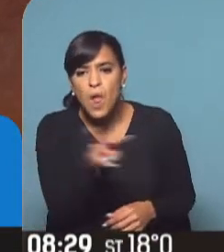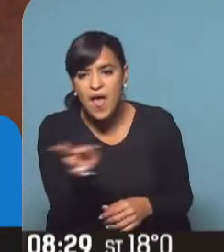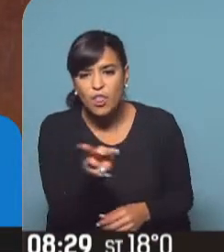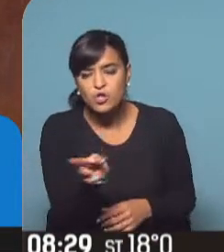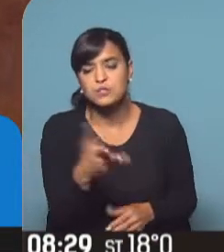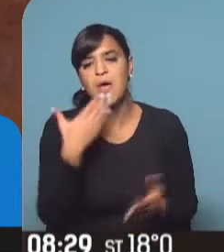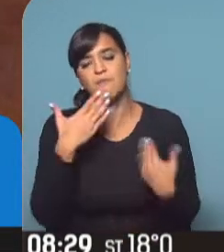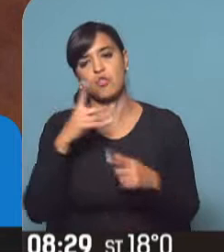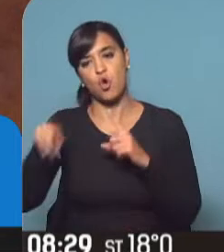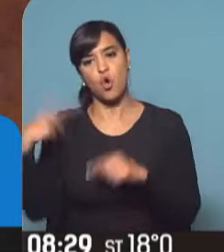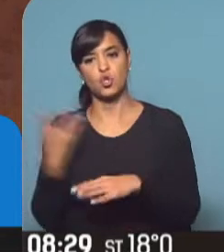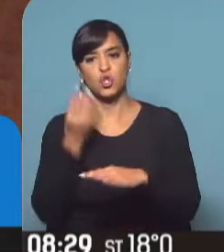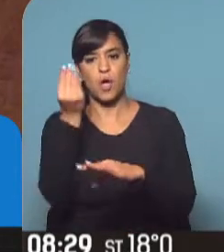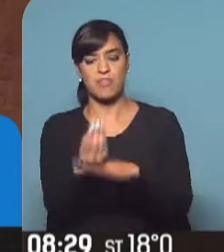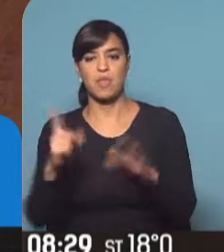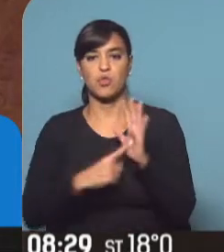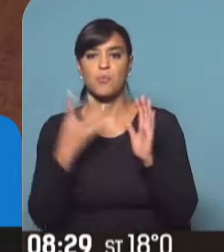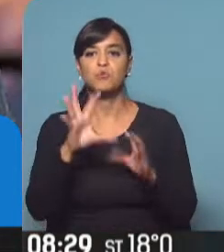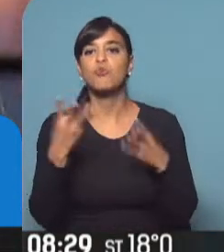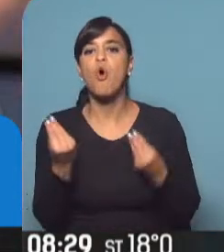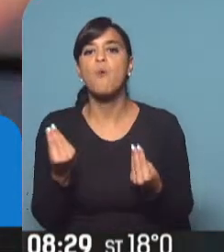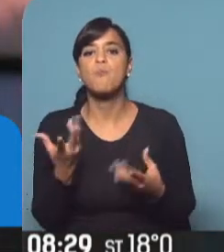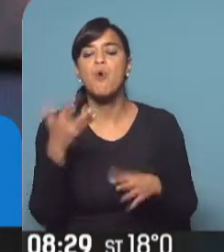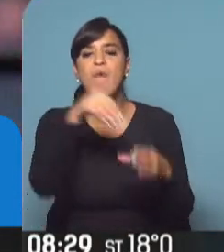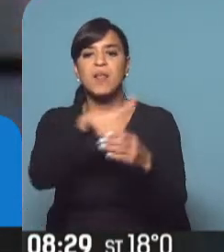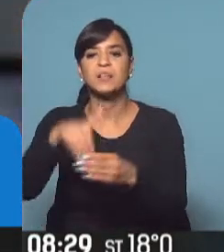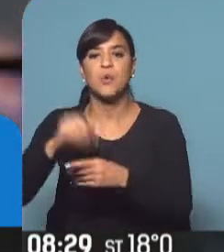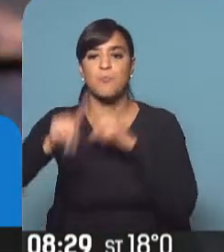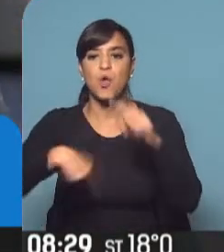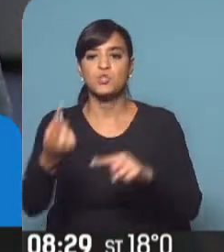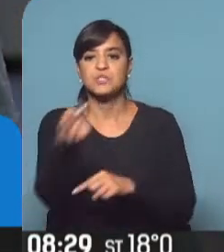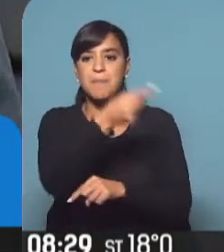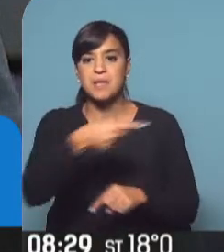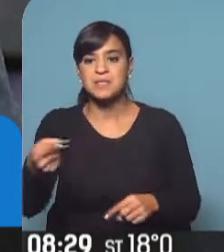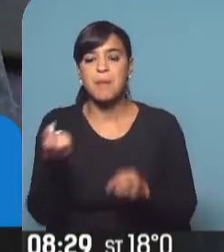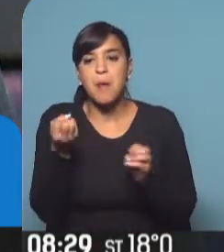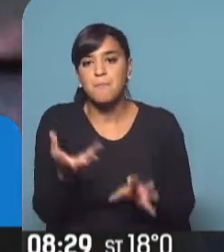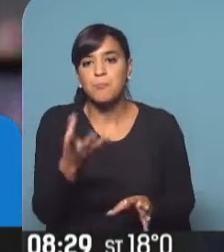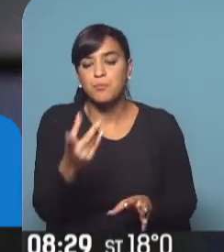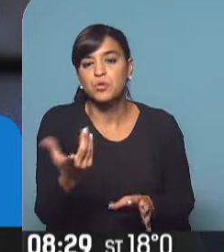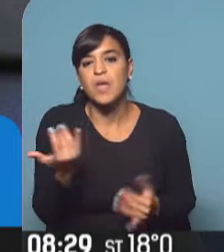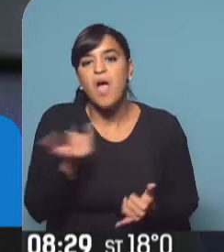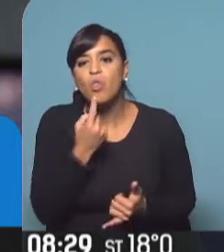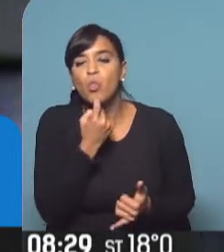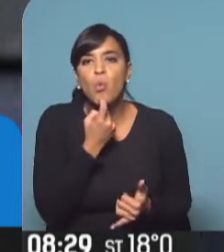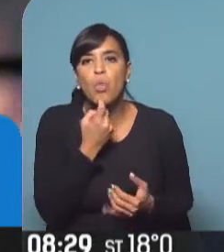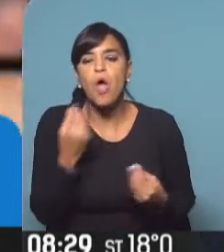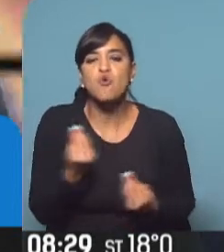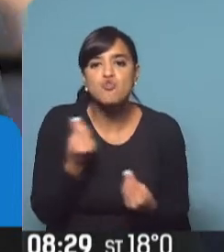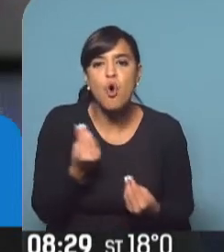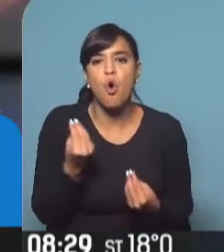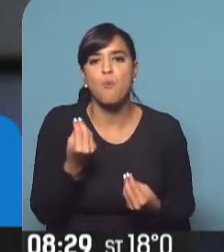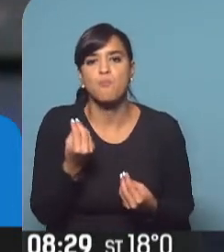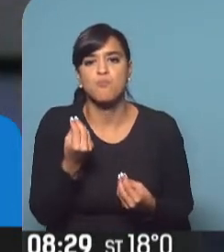hablando con otros candidatos de la provincia cómo se llega a la elección de la próxima semana porque había hay dudas respecto a cómo va a ser el